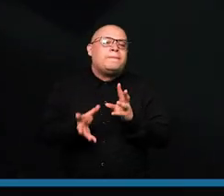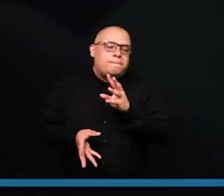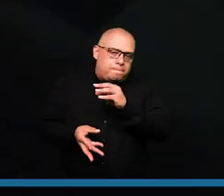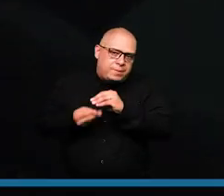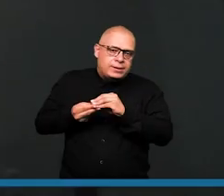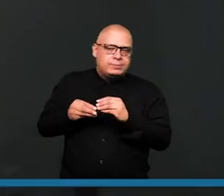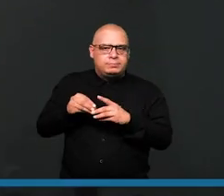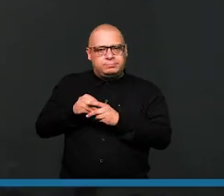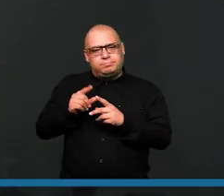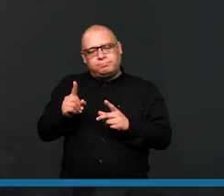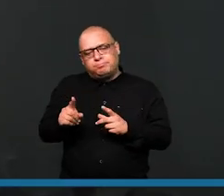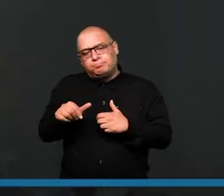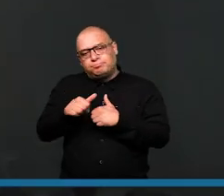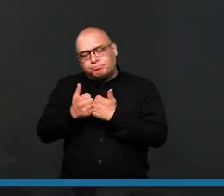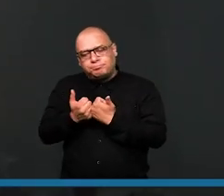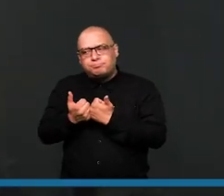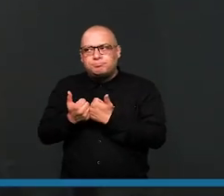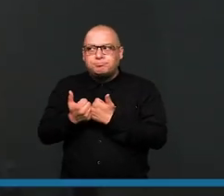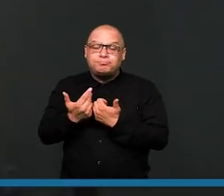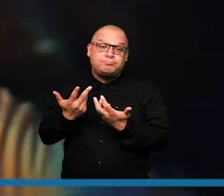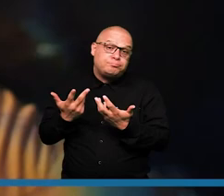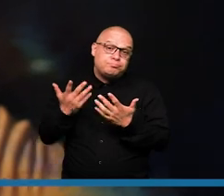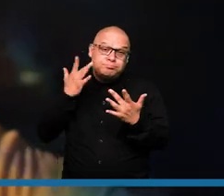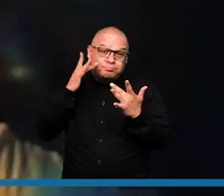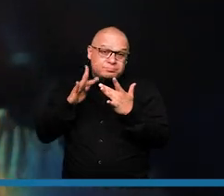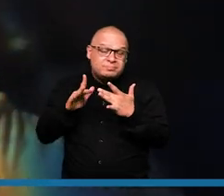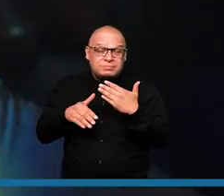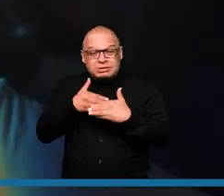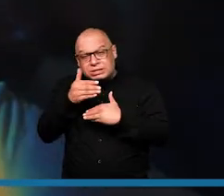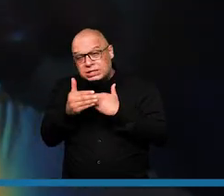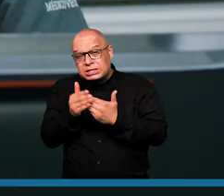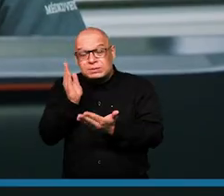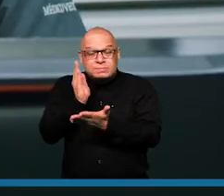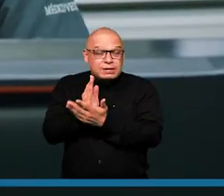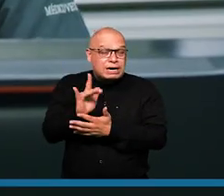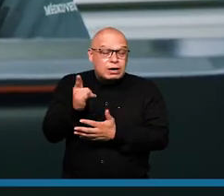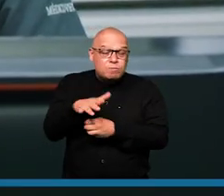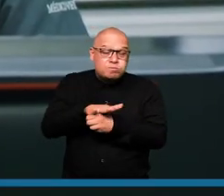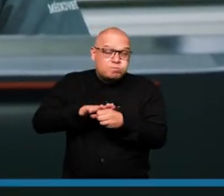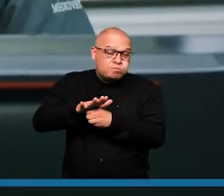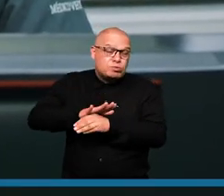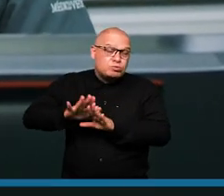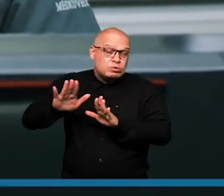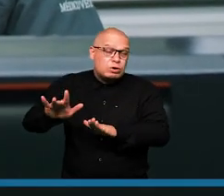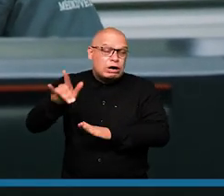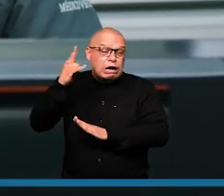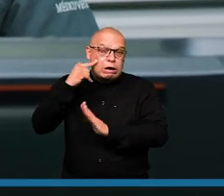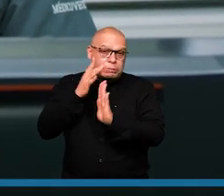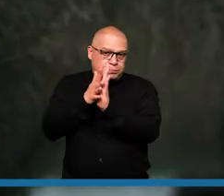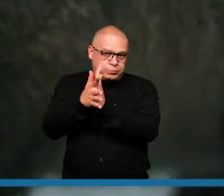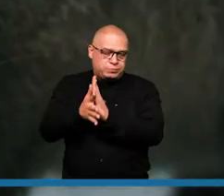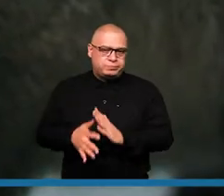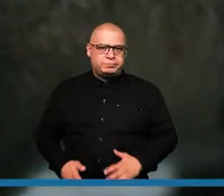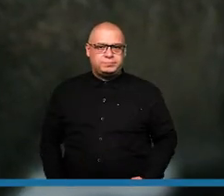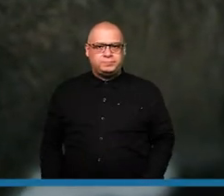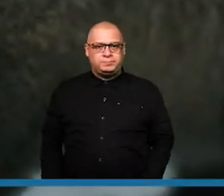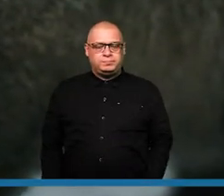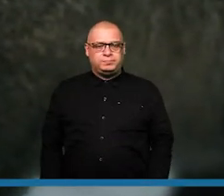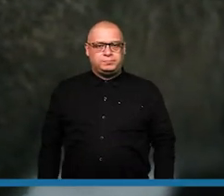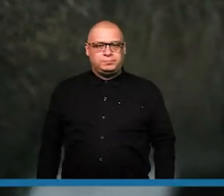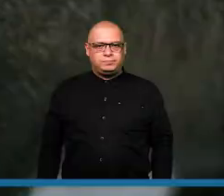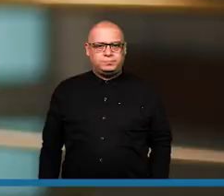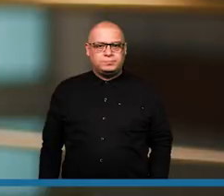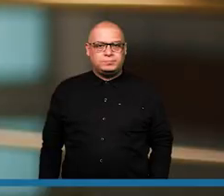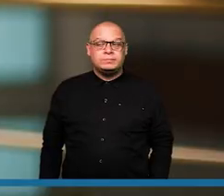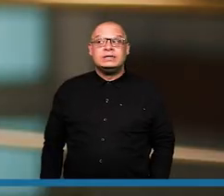nos responden a esas anormalidades que tienen en el momento. Vamos a intentar medicarlo y miramos cómo responde, pero generalmente son seguras. Este